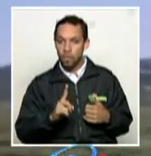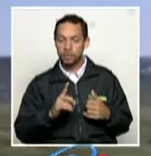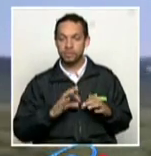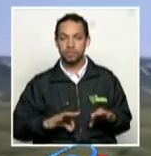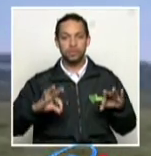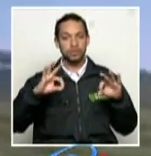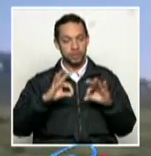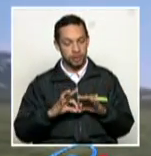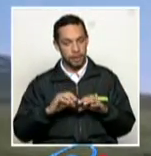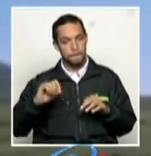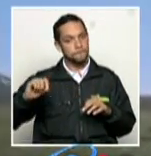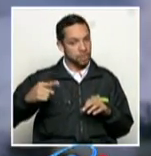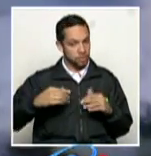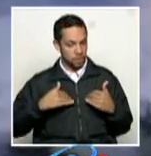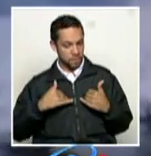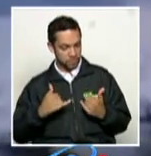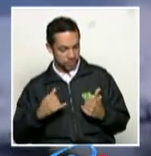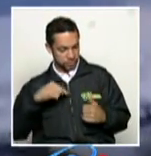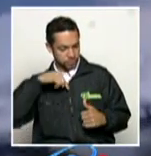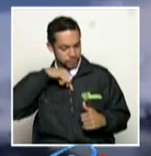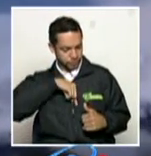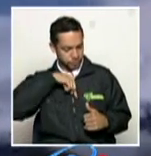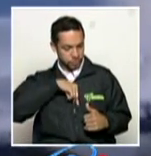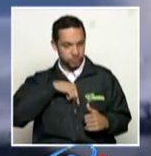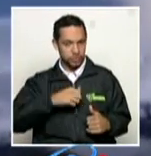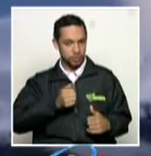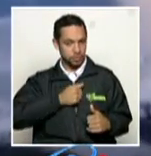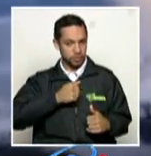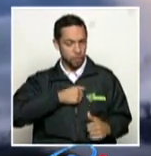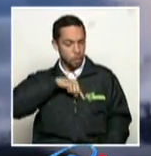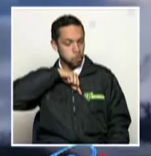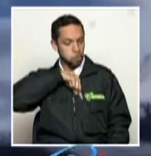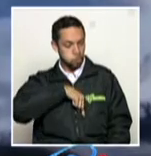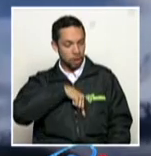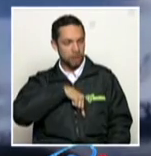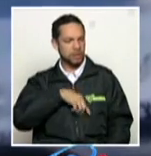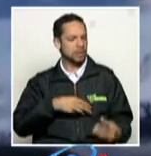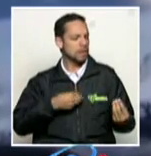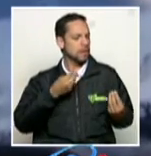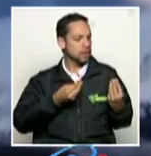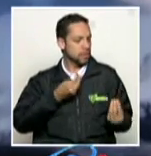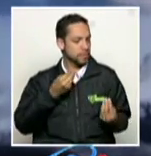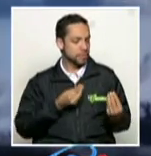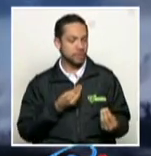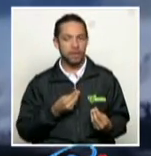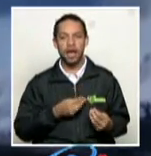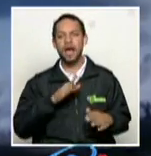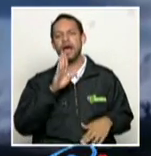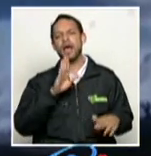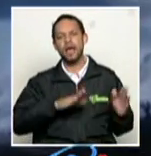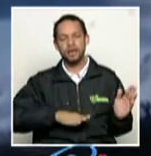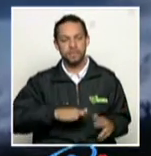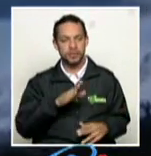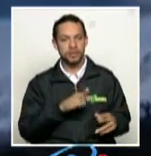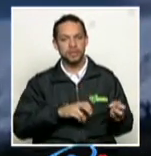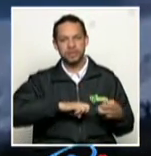relación. Si realmente quisiéramos ser felices, no estaríamos tan dispuestos a sacrificar la felicidad por